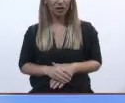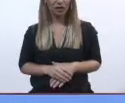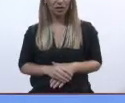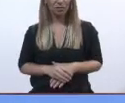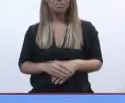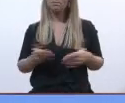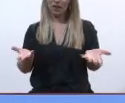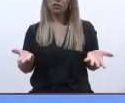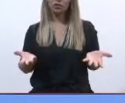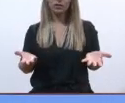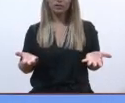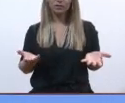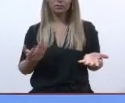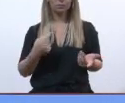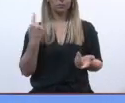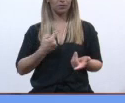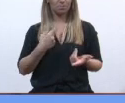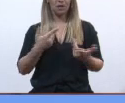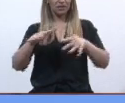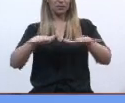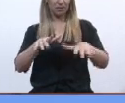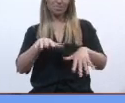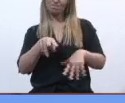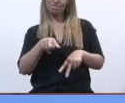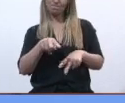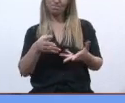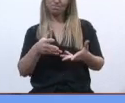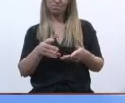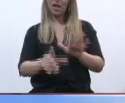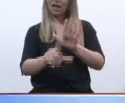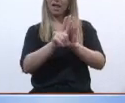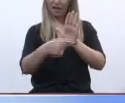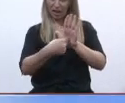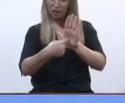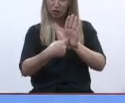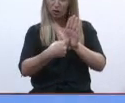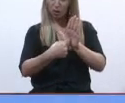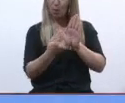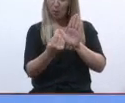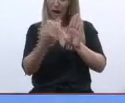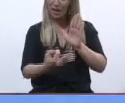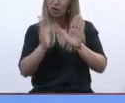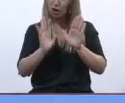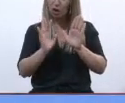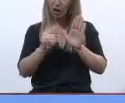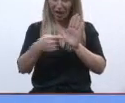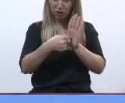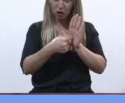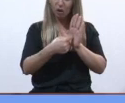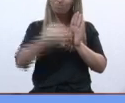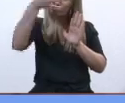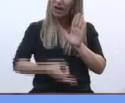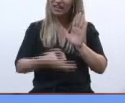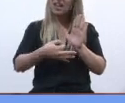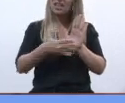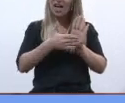en una situación de si esta ley es la herramienta válida para solucionar un problema